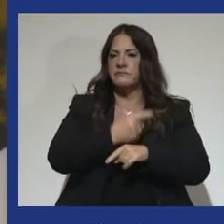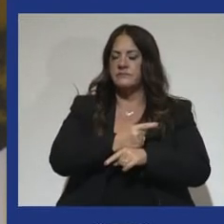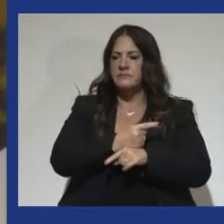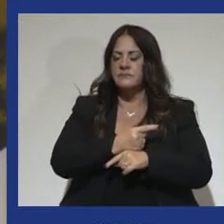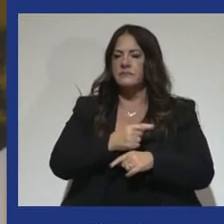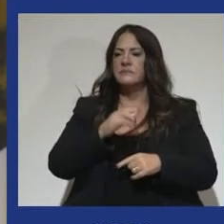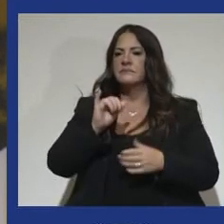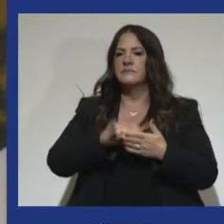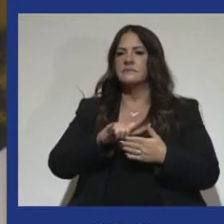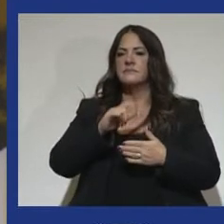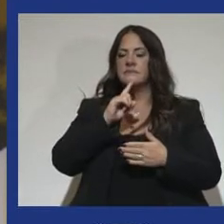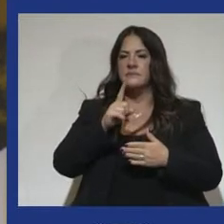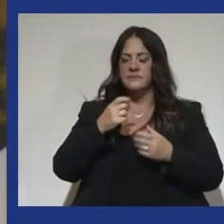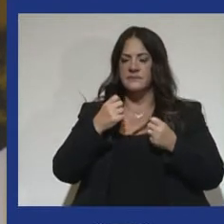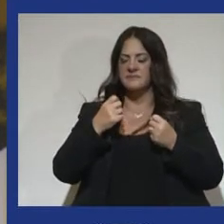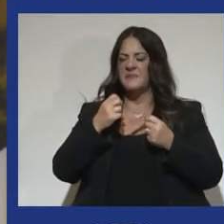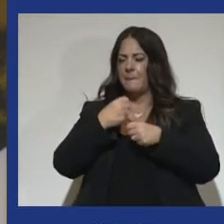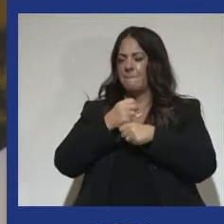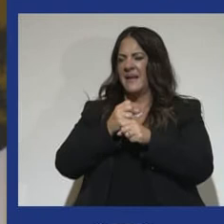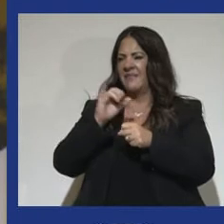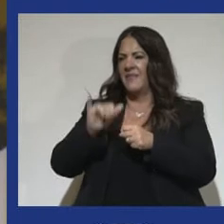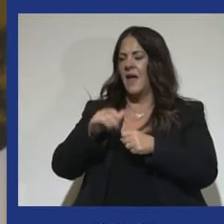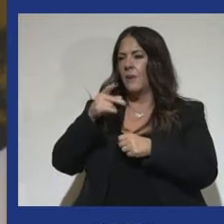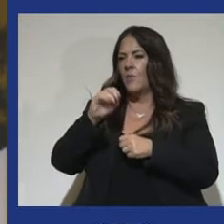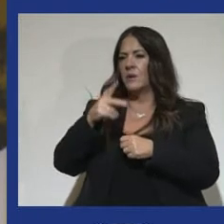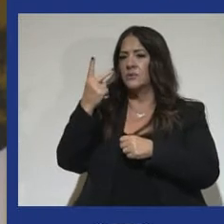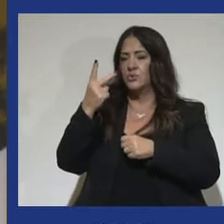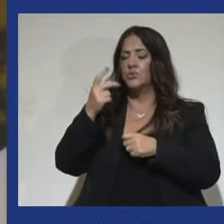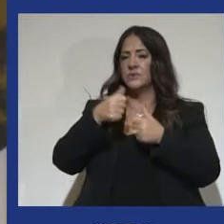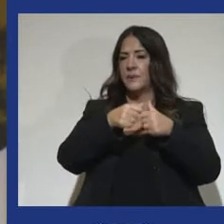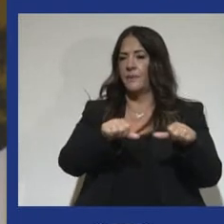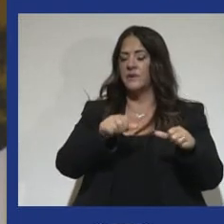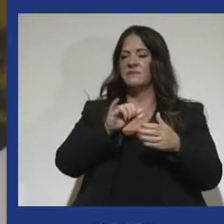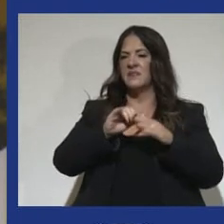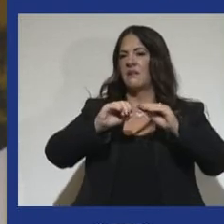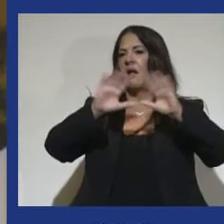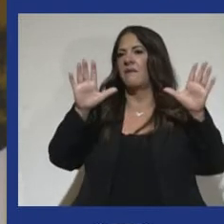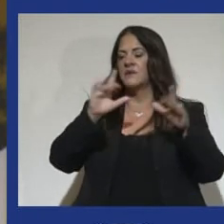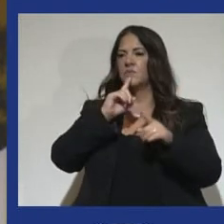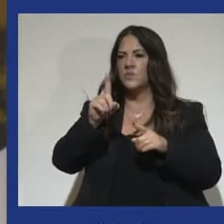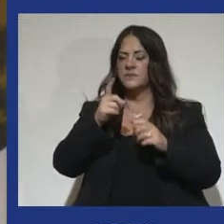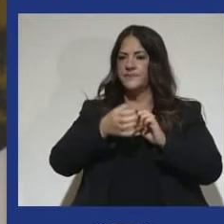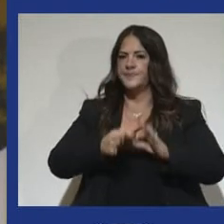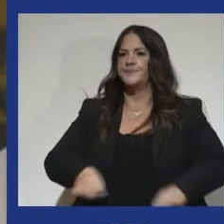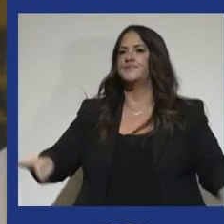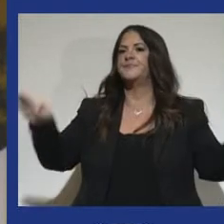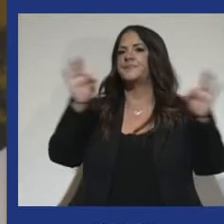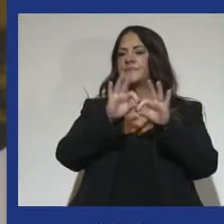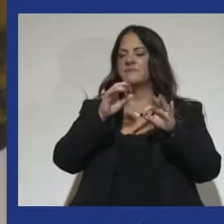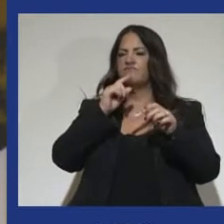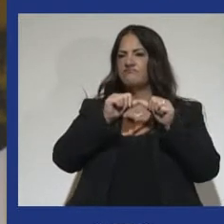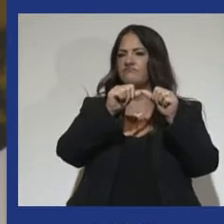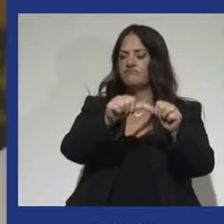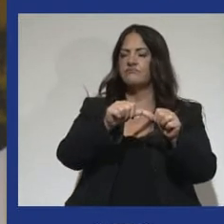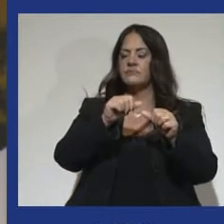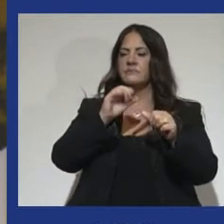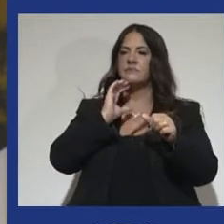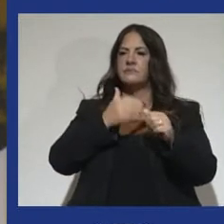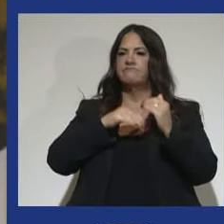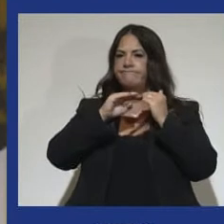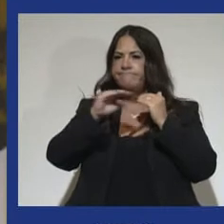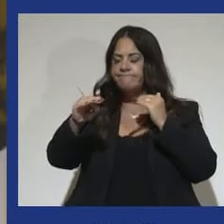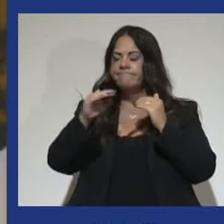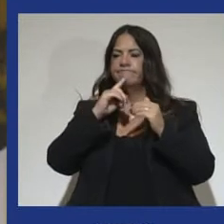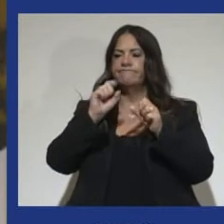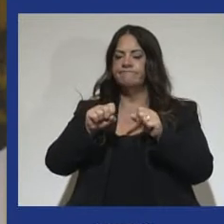y esto es algo que realmente está impulsando algunos de estos depósitos de la proposición 2 que son críticos para que podamos